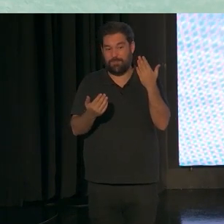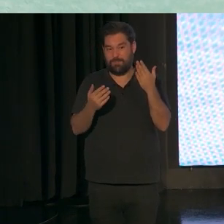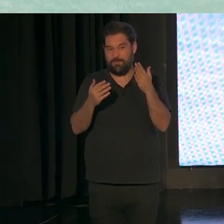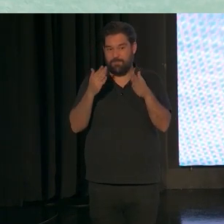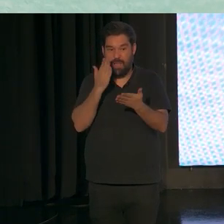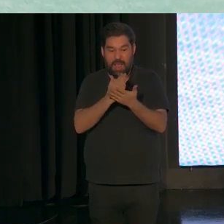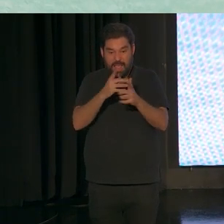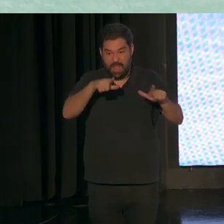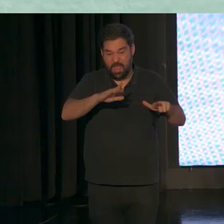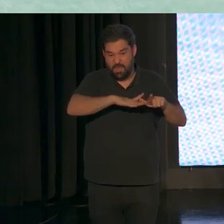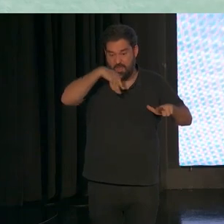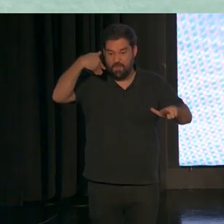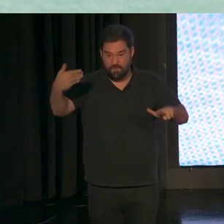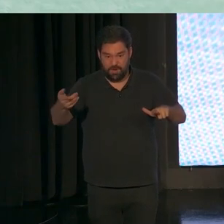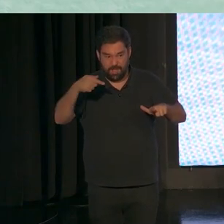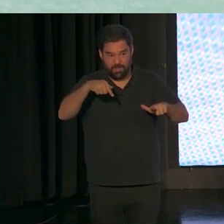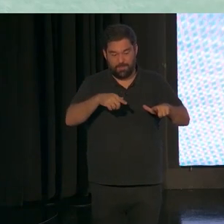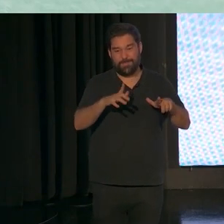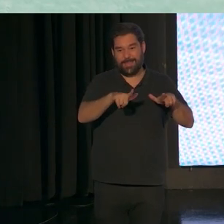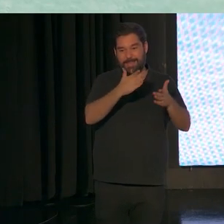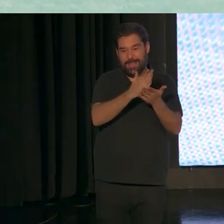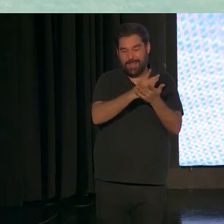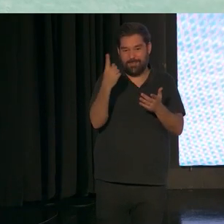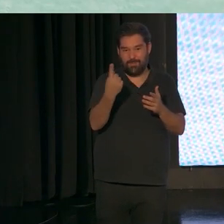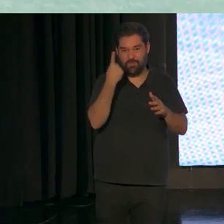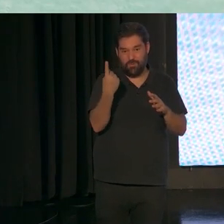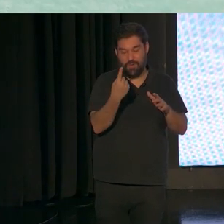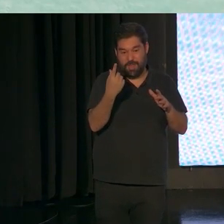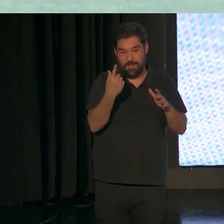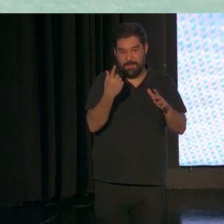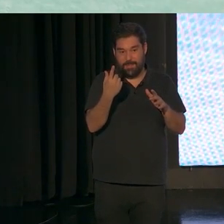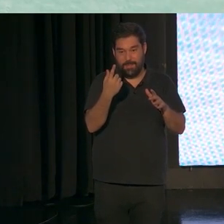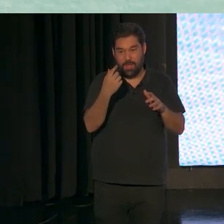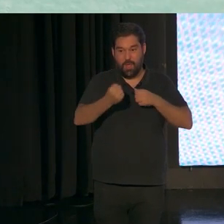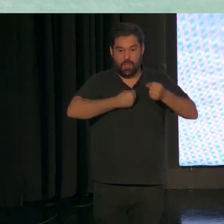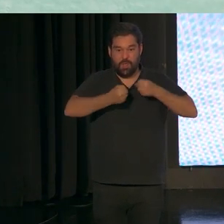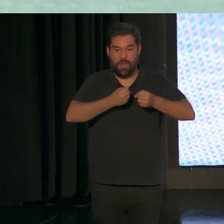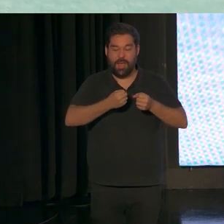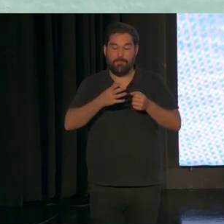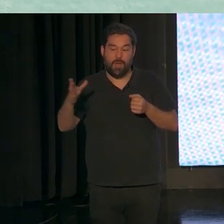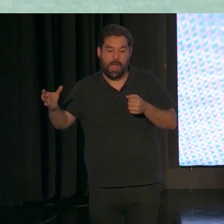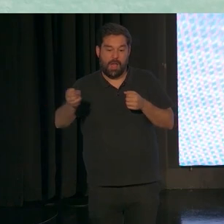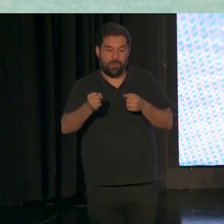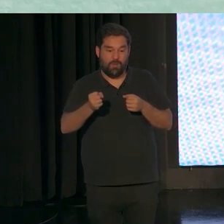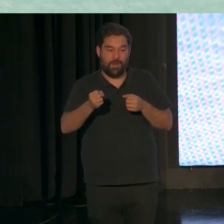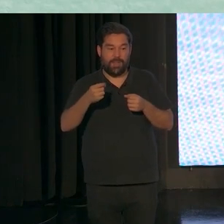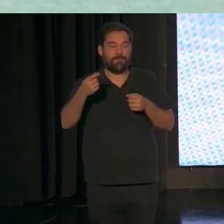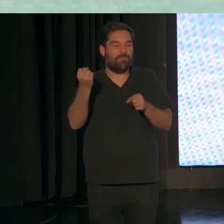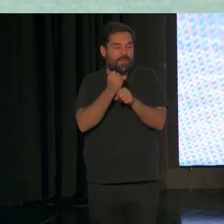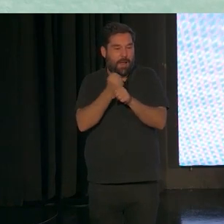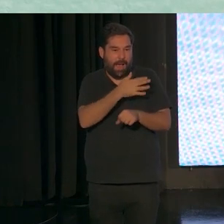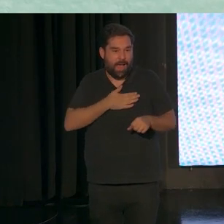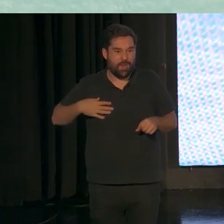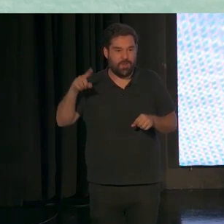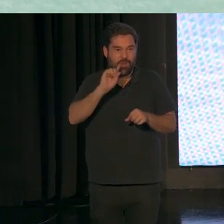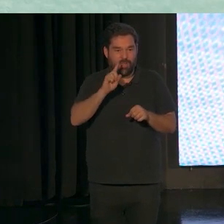clase he tenido que dejar la clase sola para ir tras tras él con el riesgo que eso implica en dejar la clase sola no he querido trabajar está